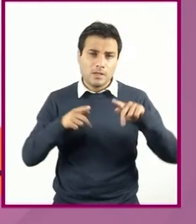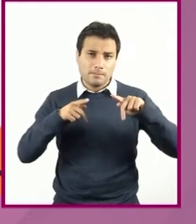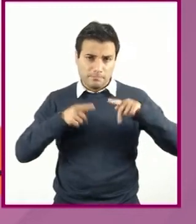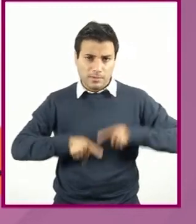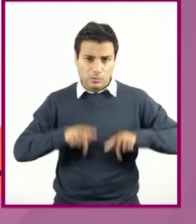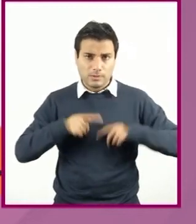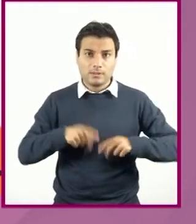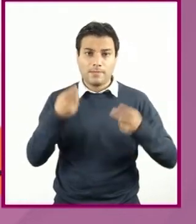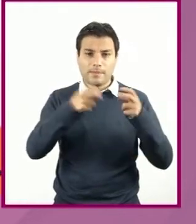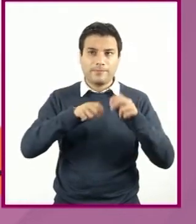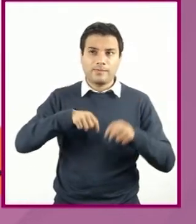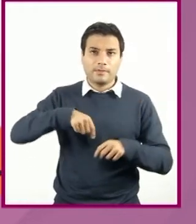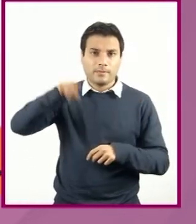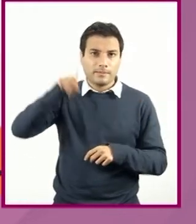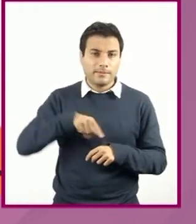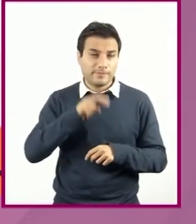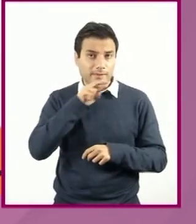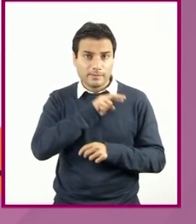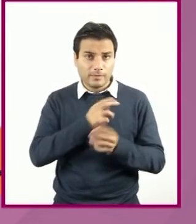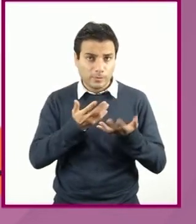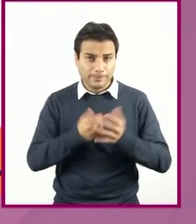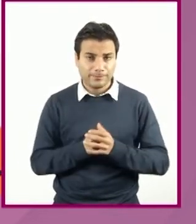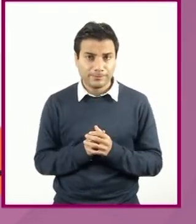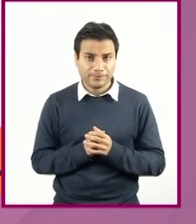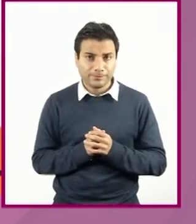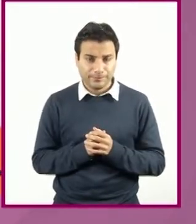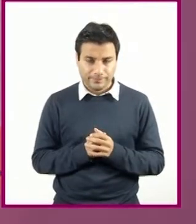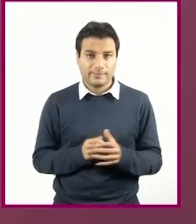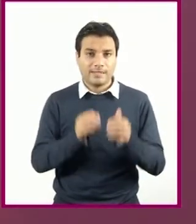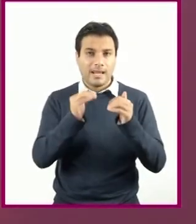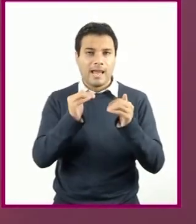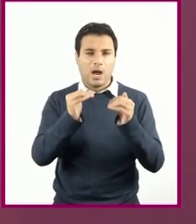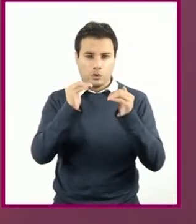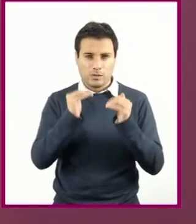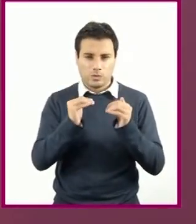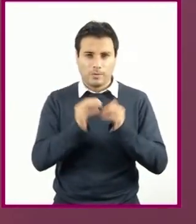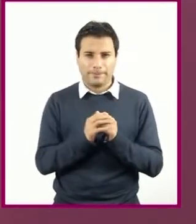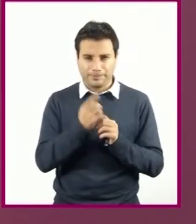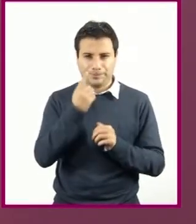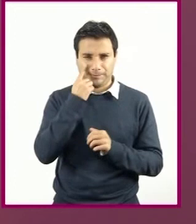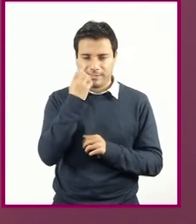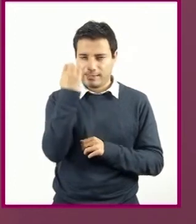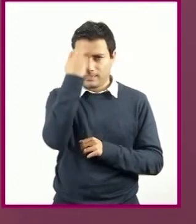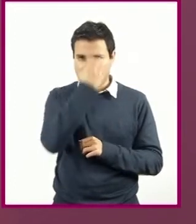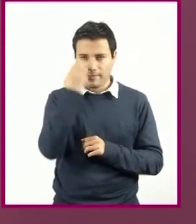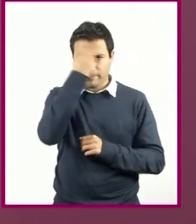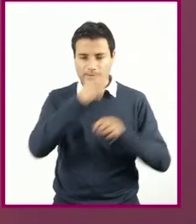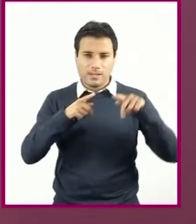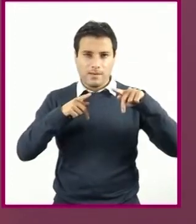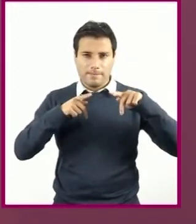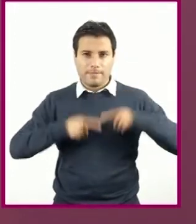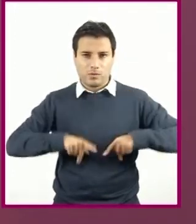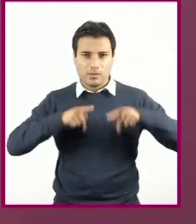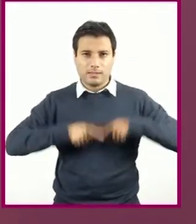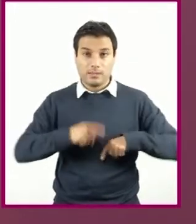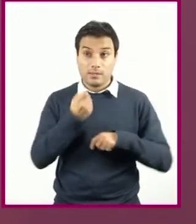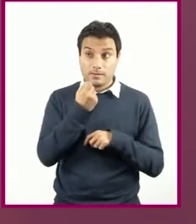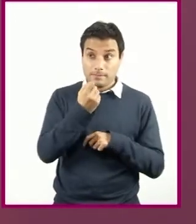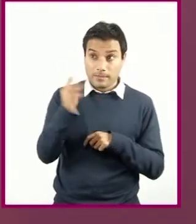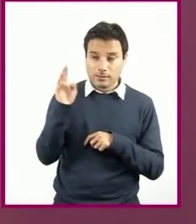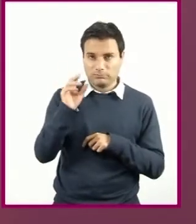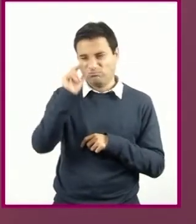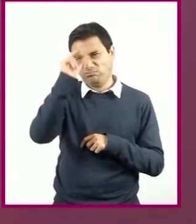transporte más eficaz. A continuación, observaremos algunos personajes que contribuyeron con